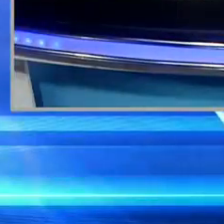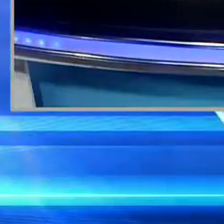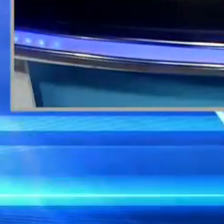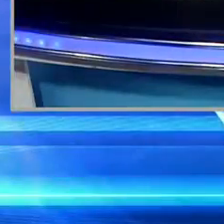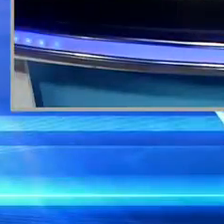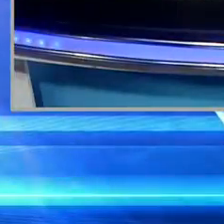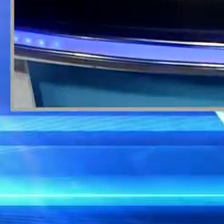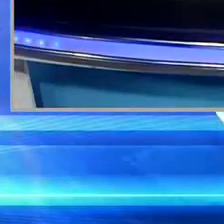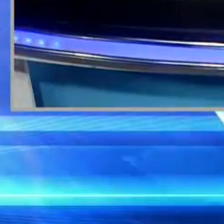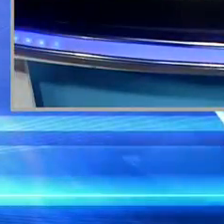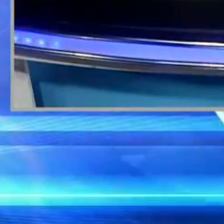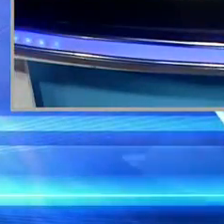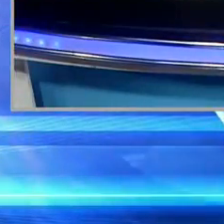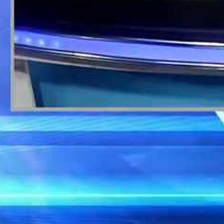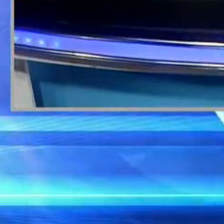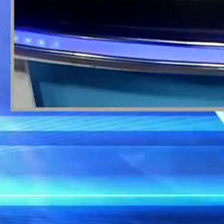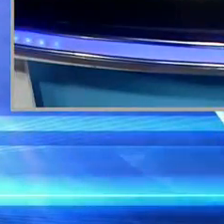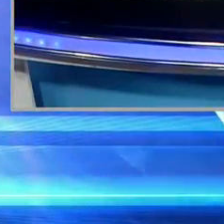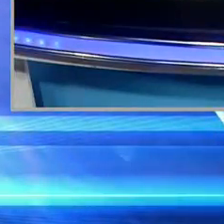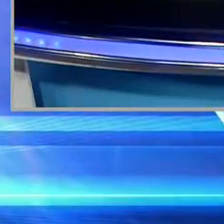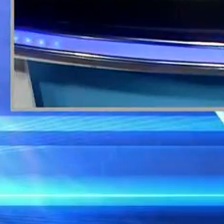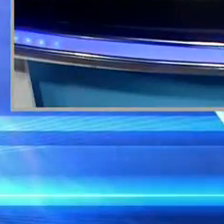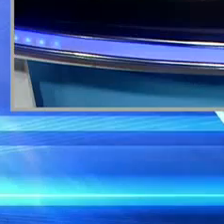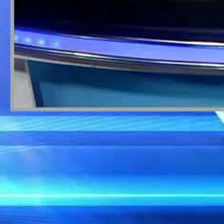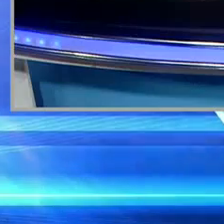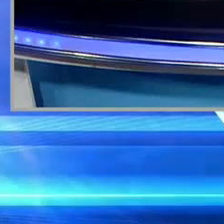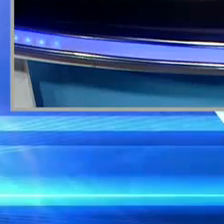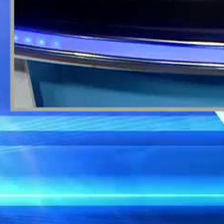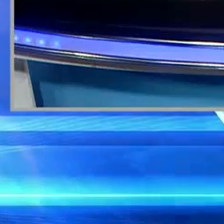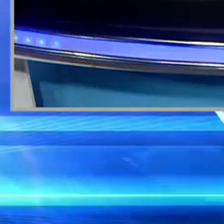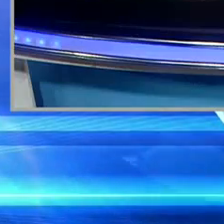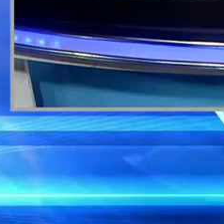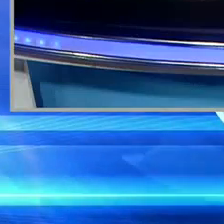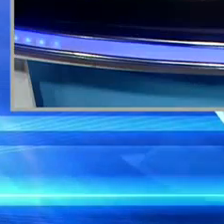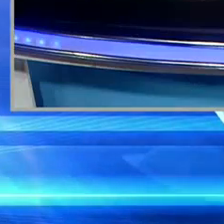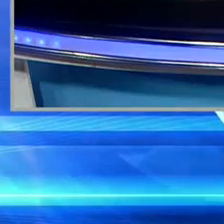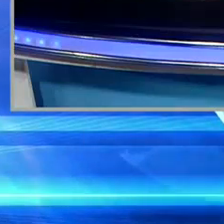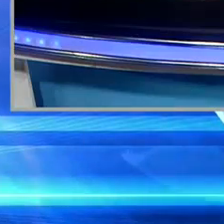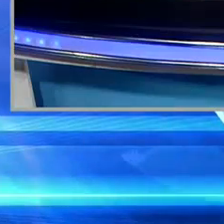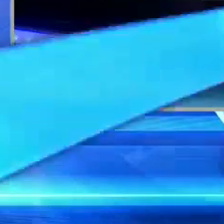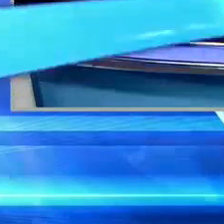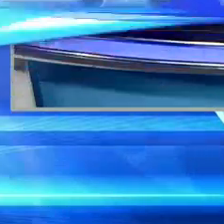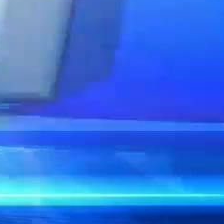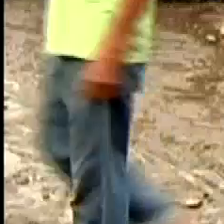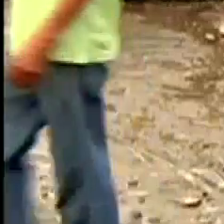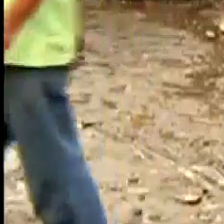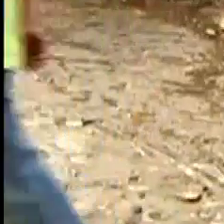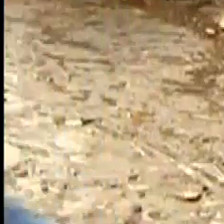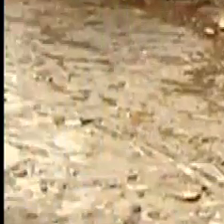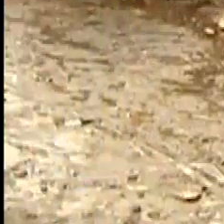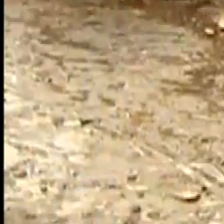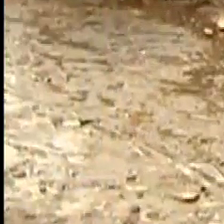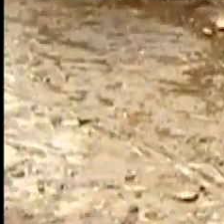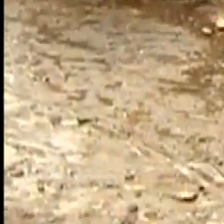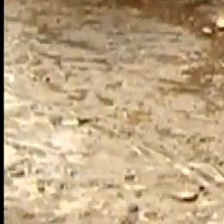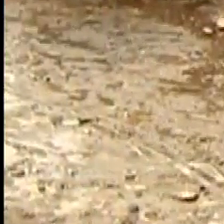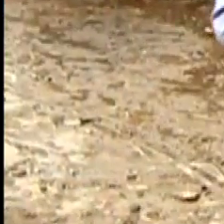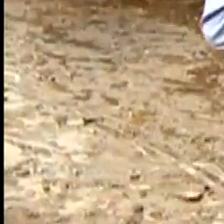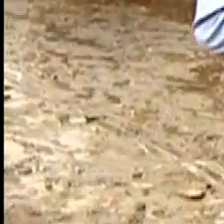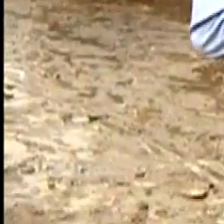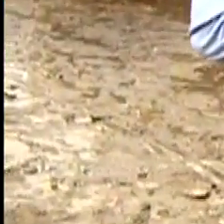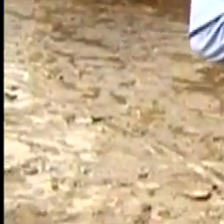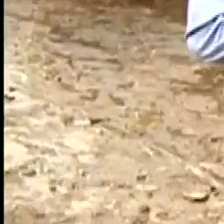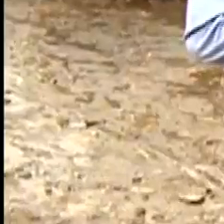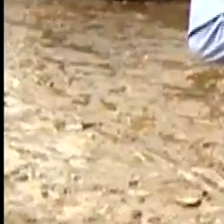Así es, compañeros, gracias a estudios. Nosotros en estos instantes nos encontramos en el bloque 9 de Bastión Popular, específicamente en la